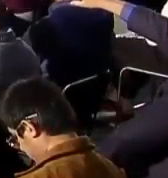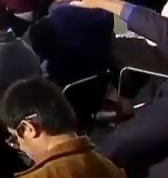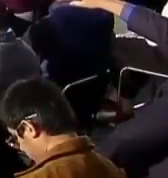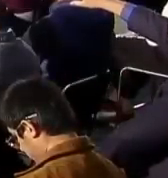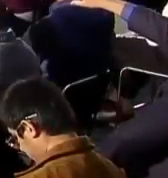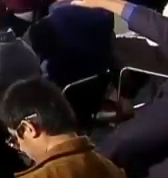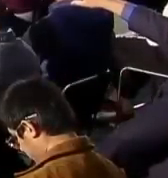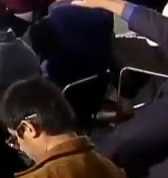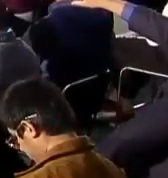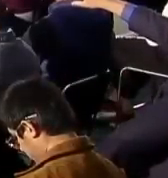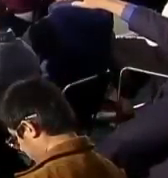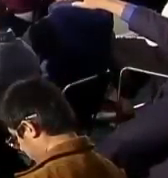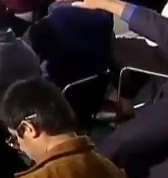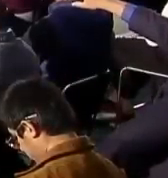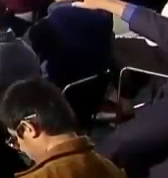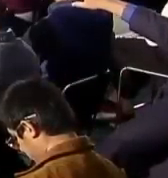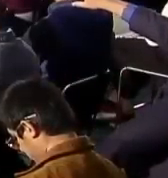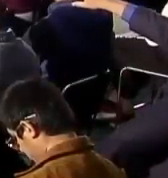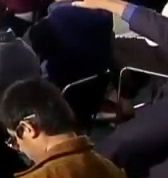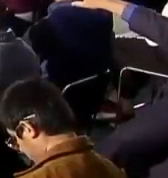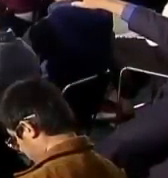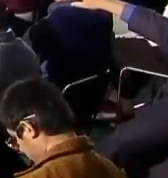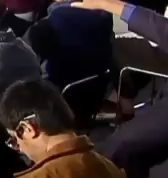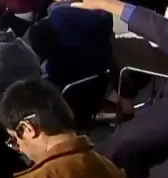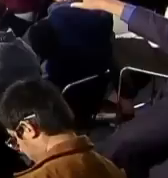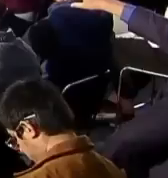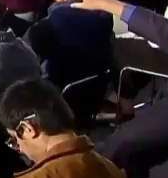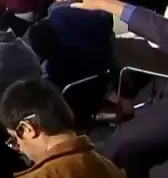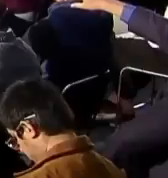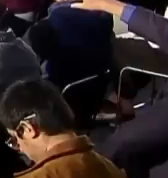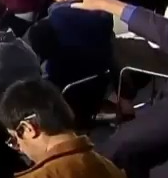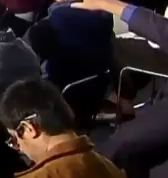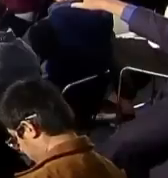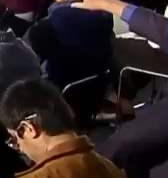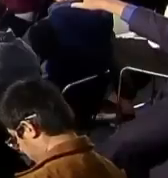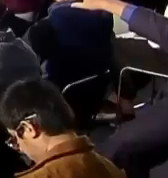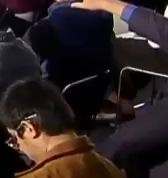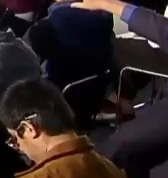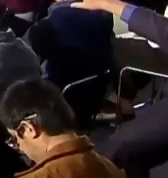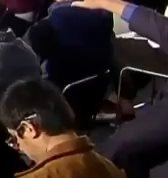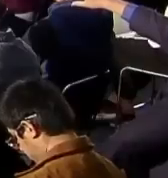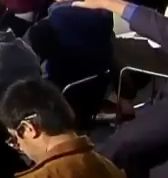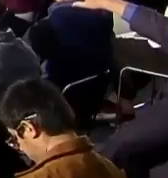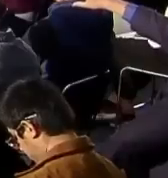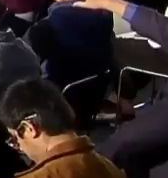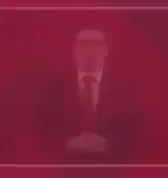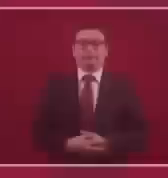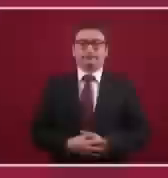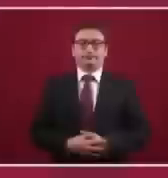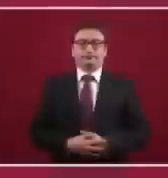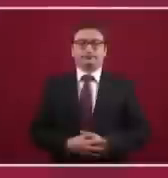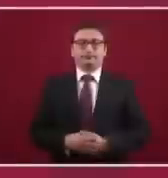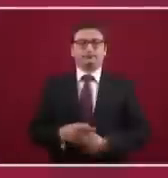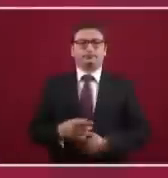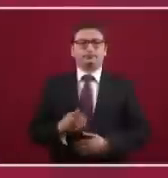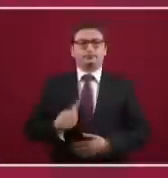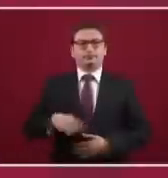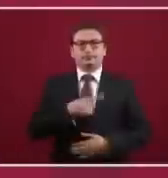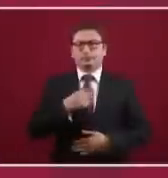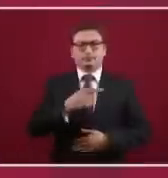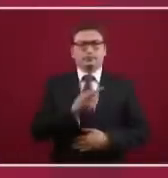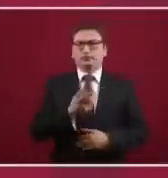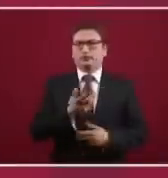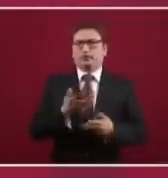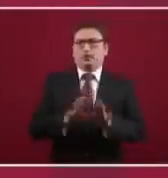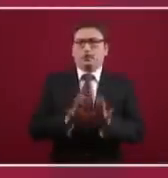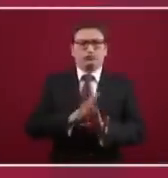pero nosotros no podríamos ir en contra de lo que